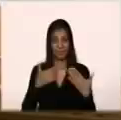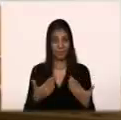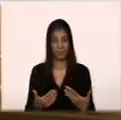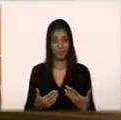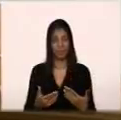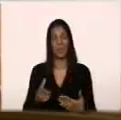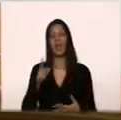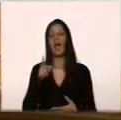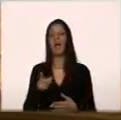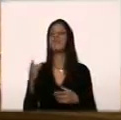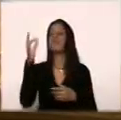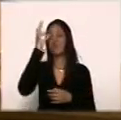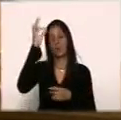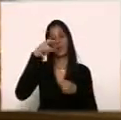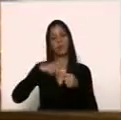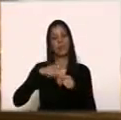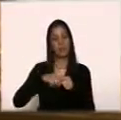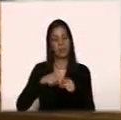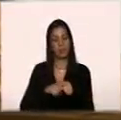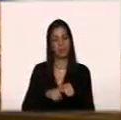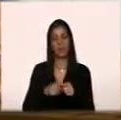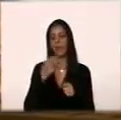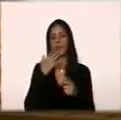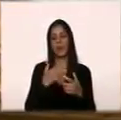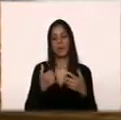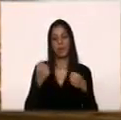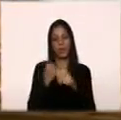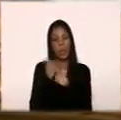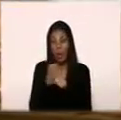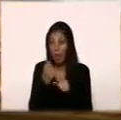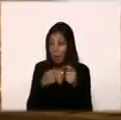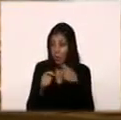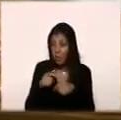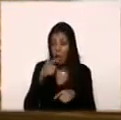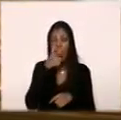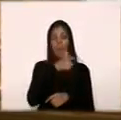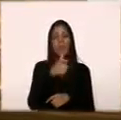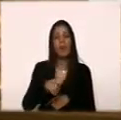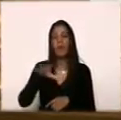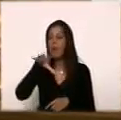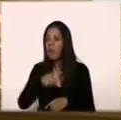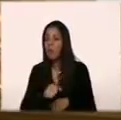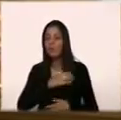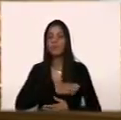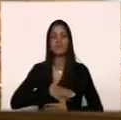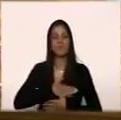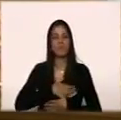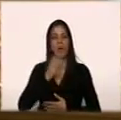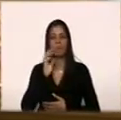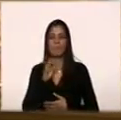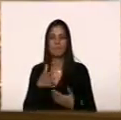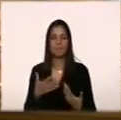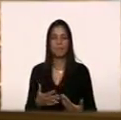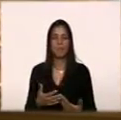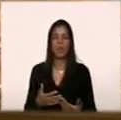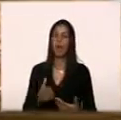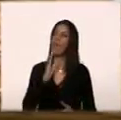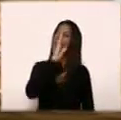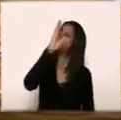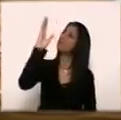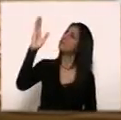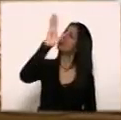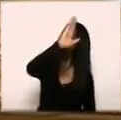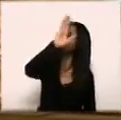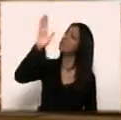va a estar el CPT, para que el producto que salga al mercado el pueblo lo pueda comprar y no lo vea solamente puesto en un anaquel